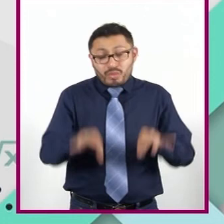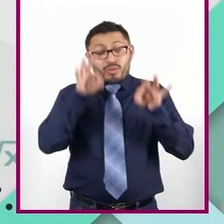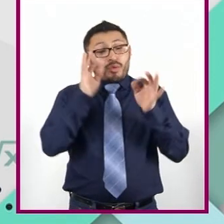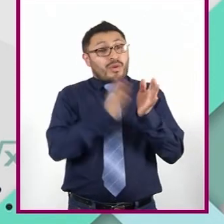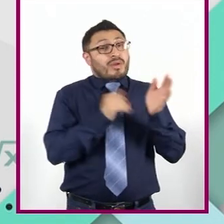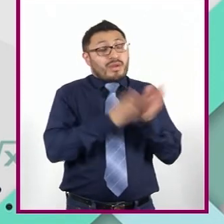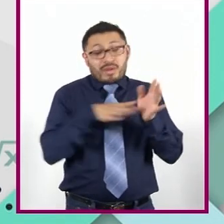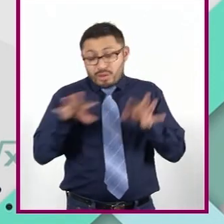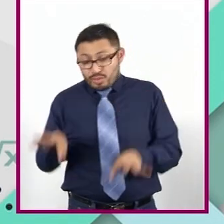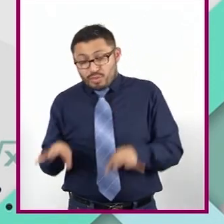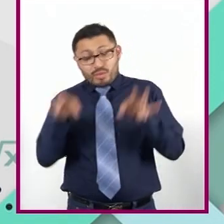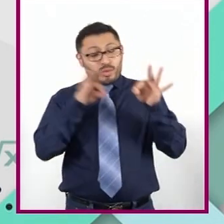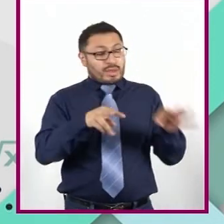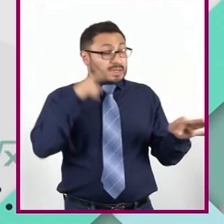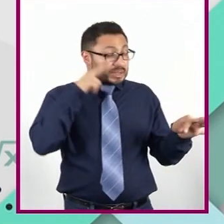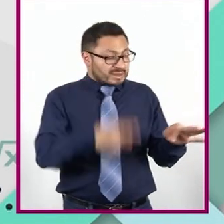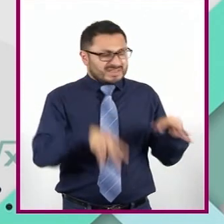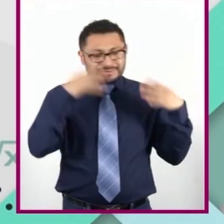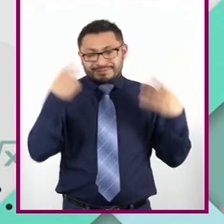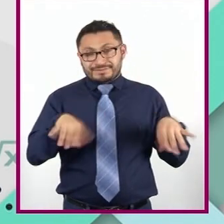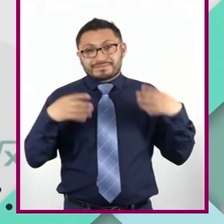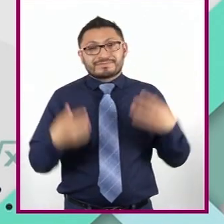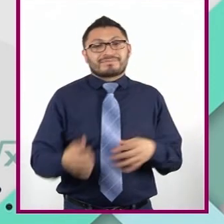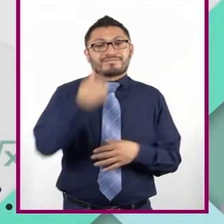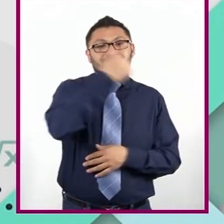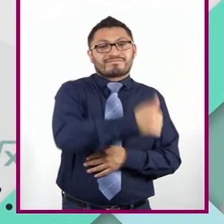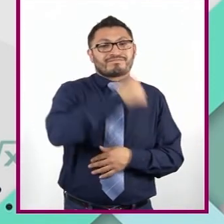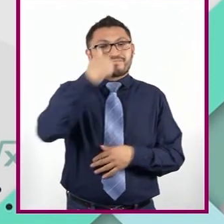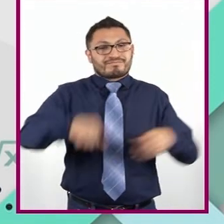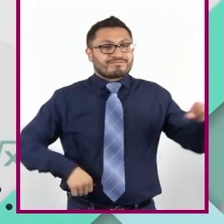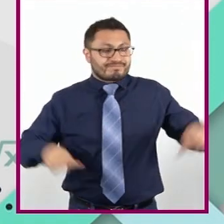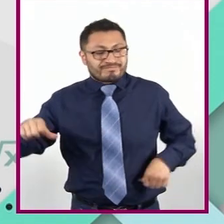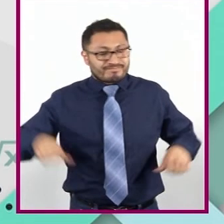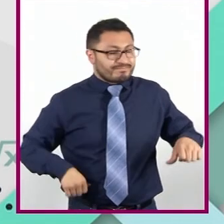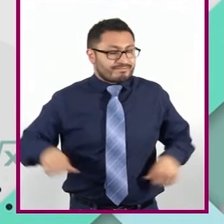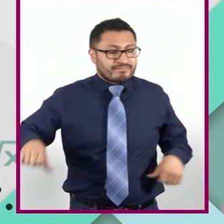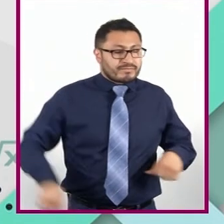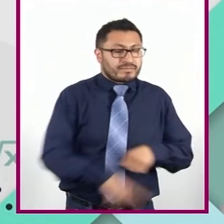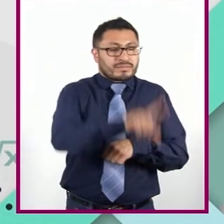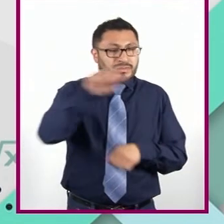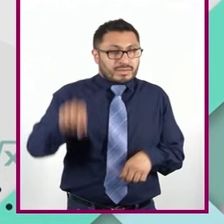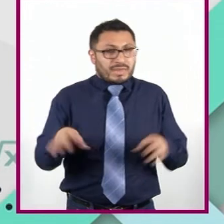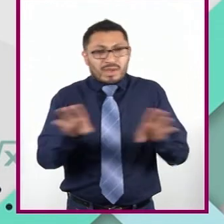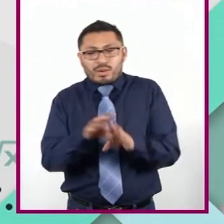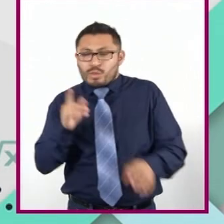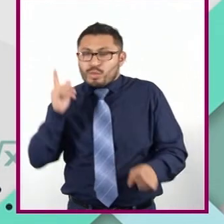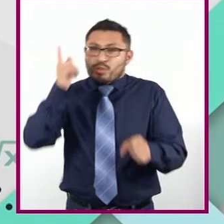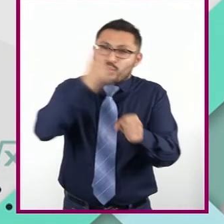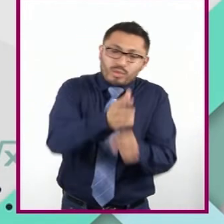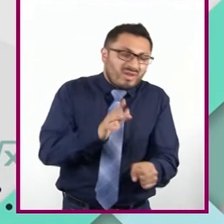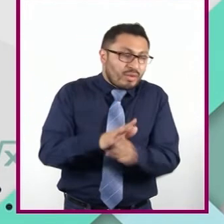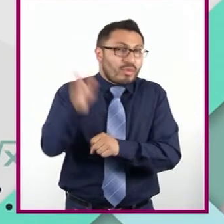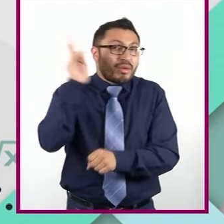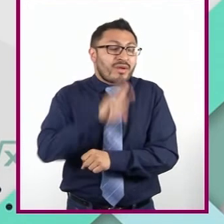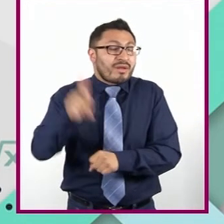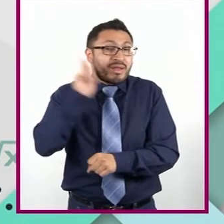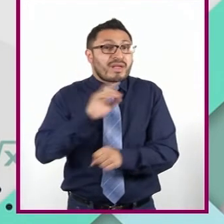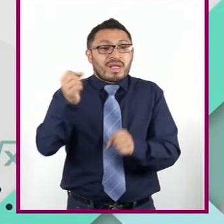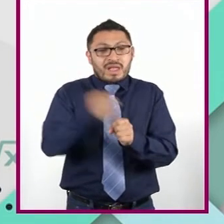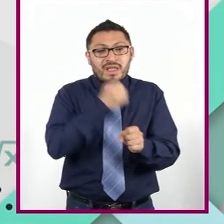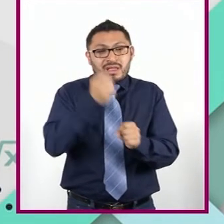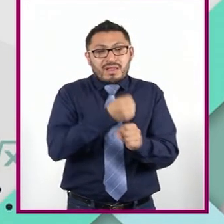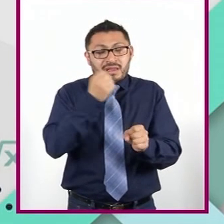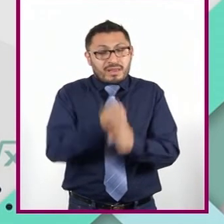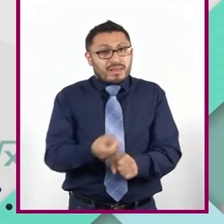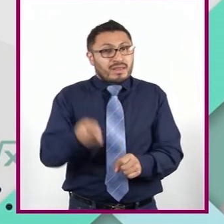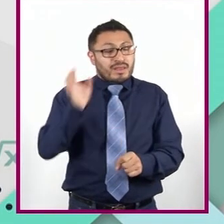de la bolsa se obtenga cada una de las actividades. Posteriormente, determinen cuál es la probabilidad frecuencial